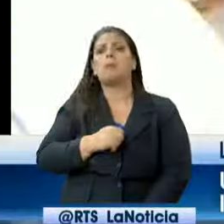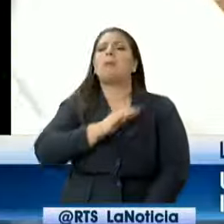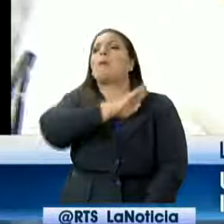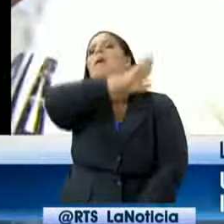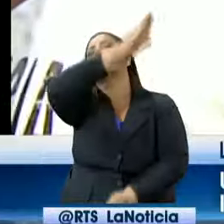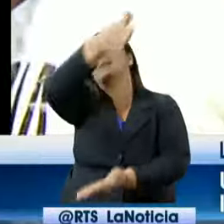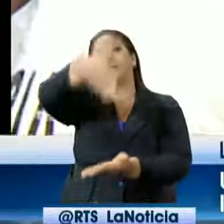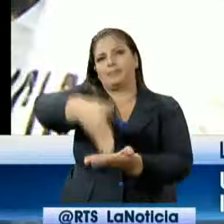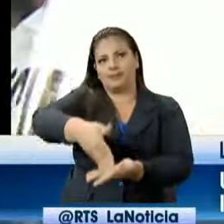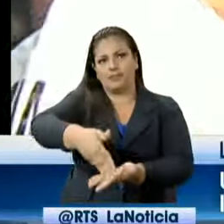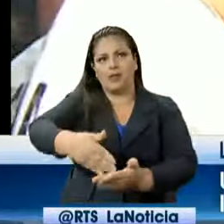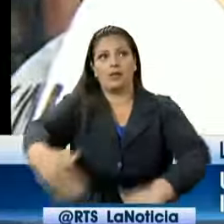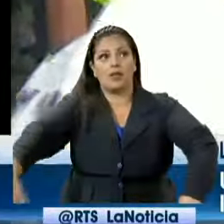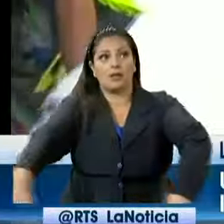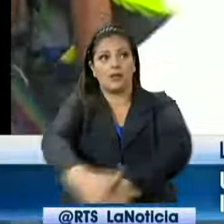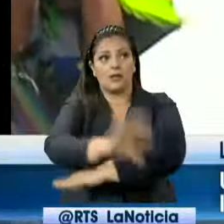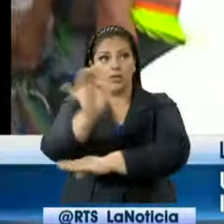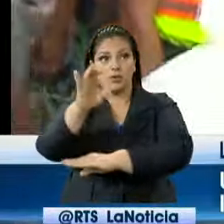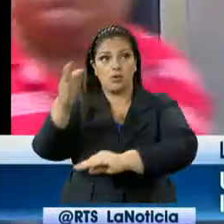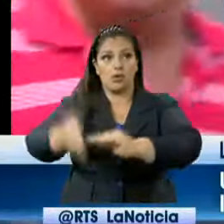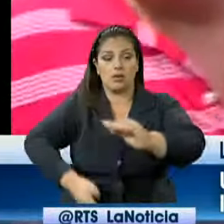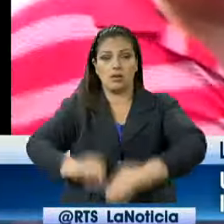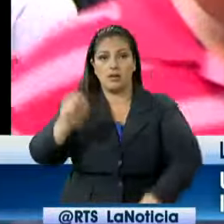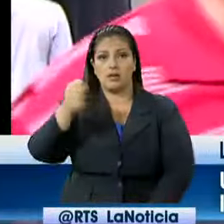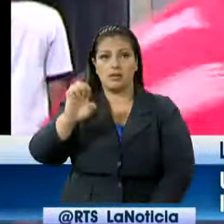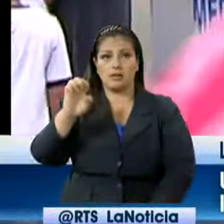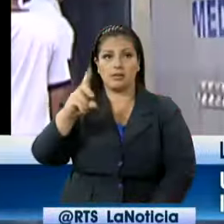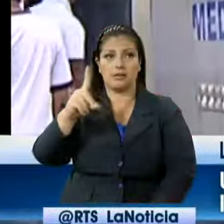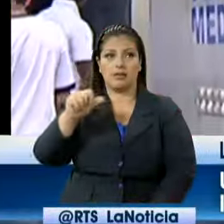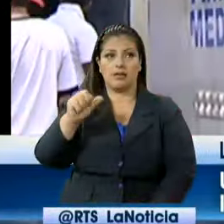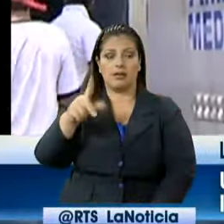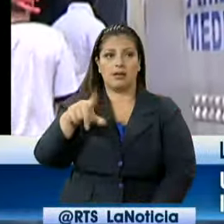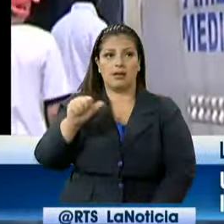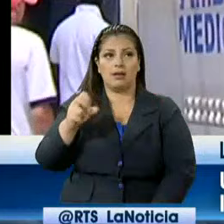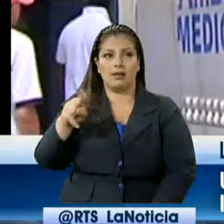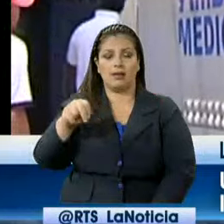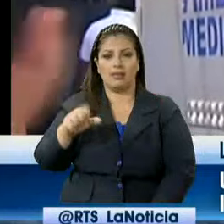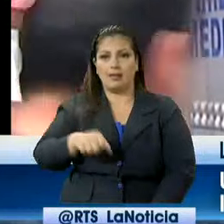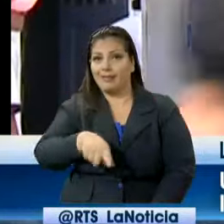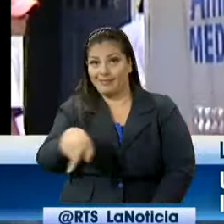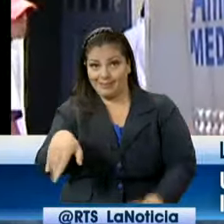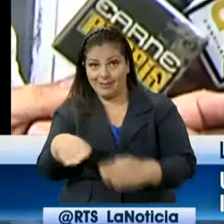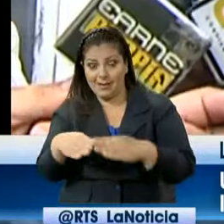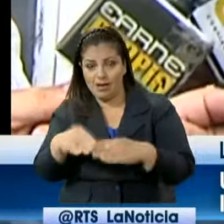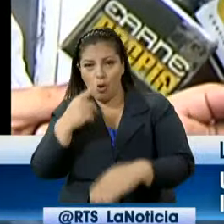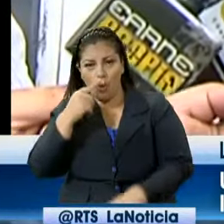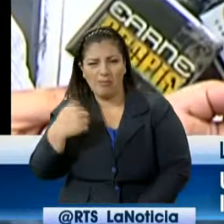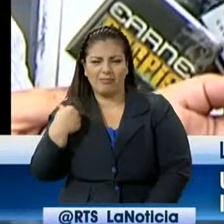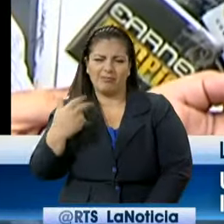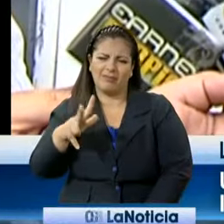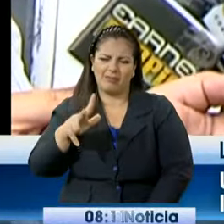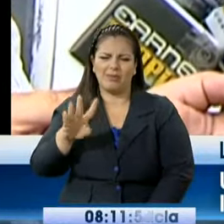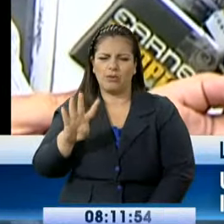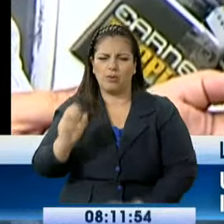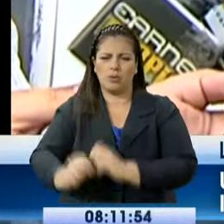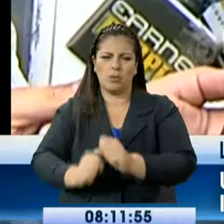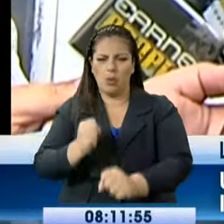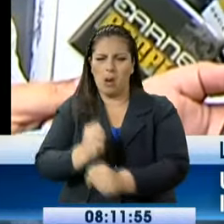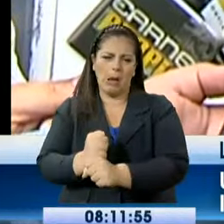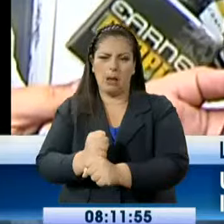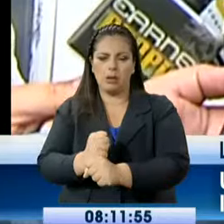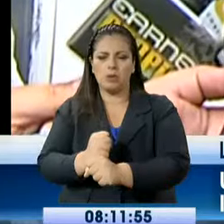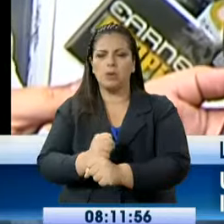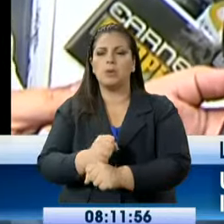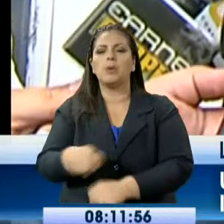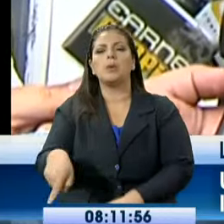hombre de unos 34 años de edad había decidido irse de este mundo. Bien, él estaba sentado entre la